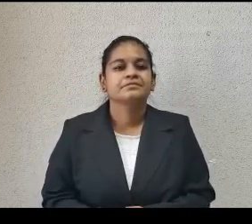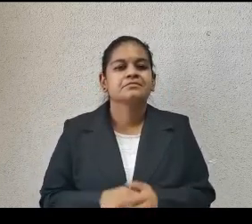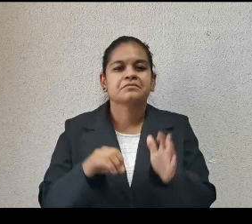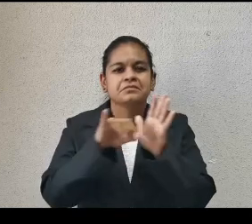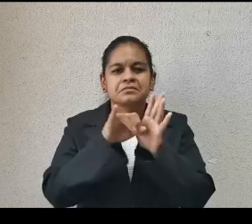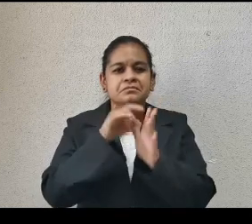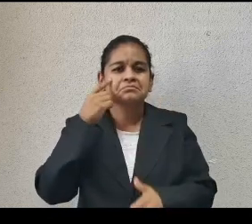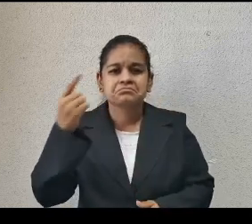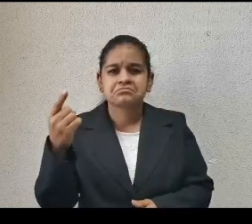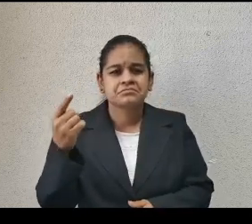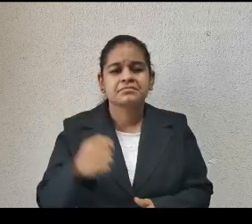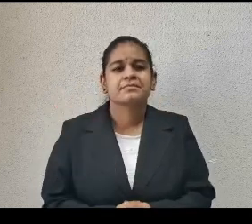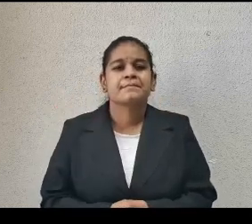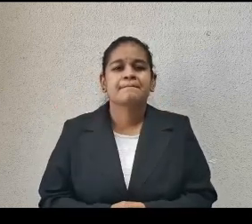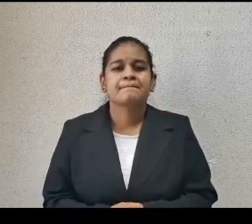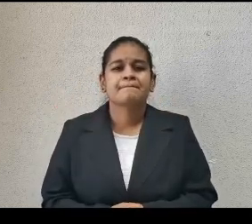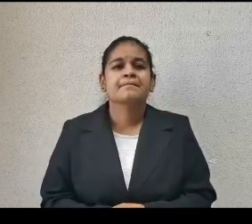IEC, en Instagram,